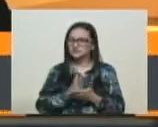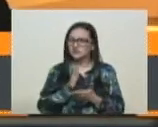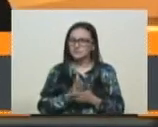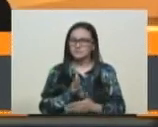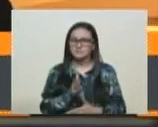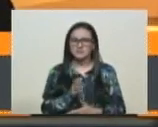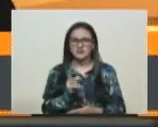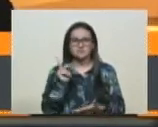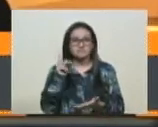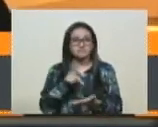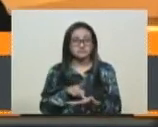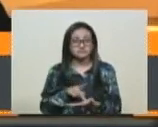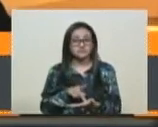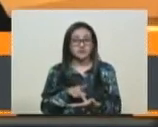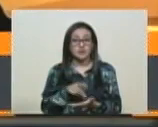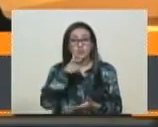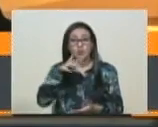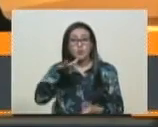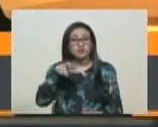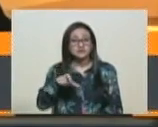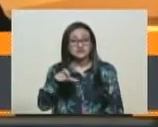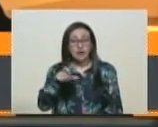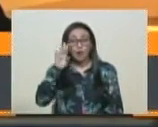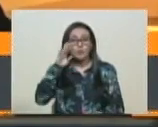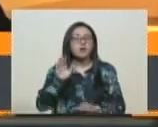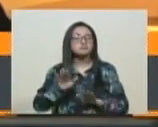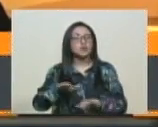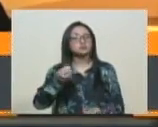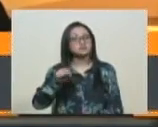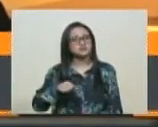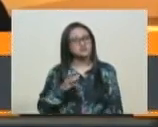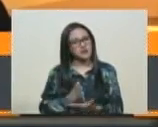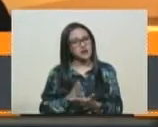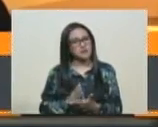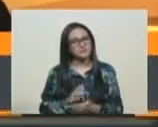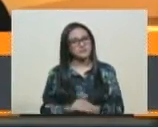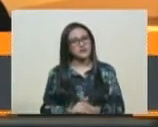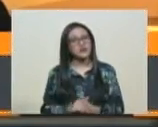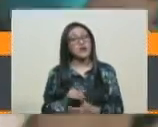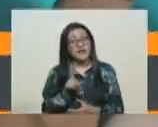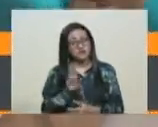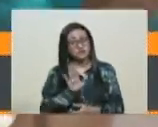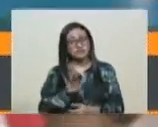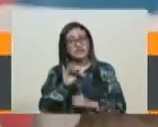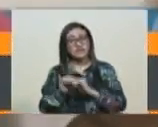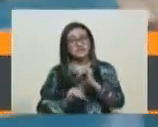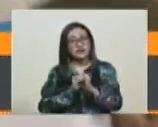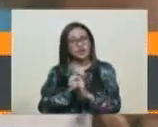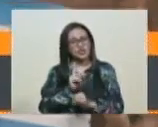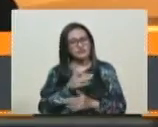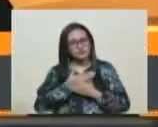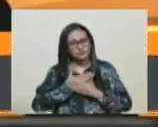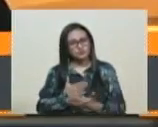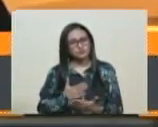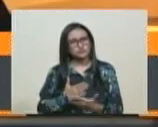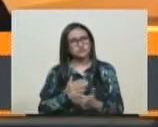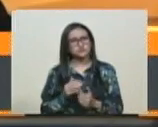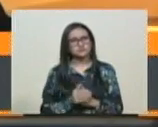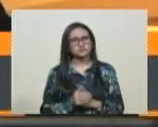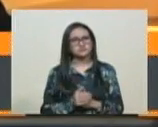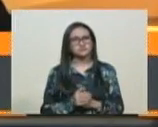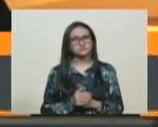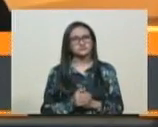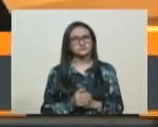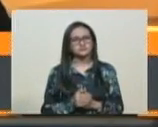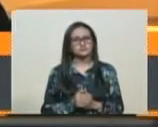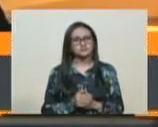presente cuando los pueblos la han necesitado. De eso se trata el internacionalismo solidario, revolucionario. Y